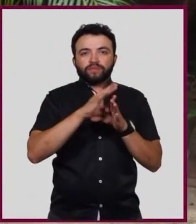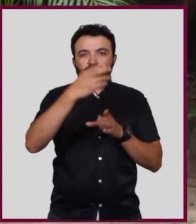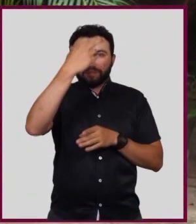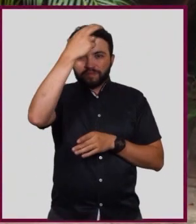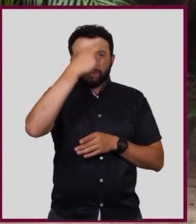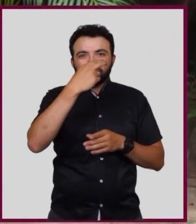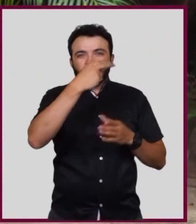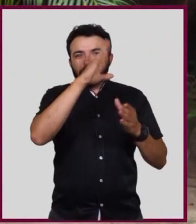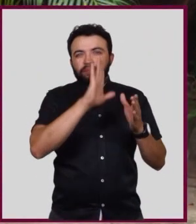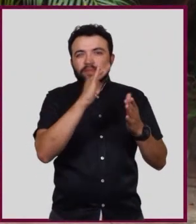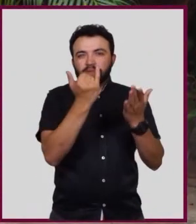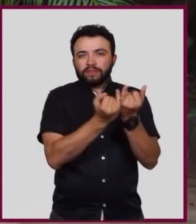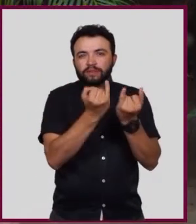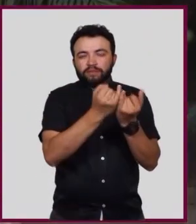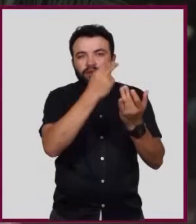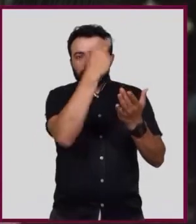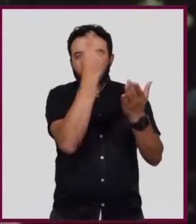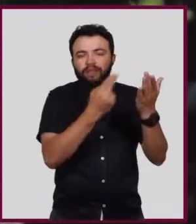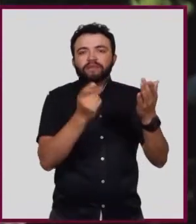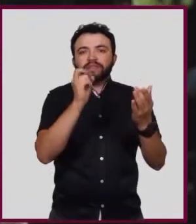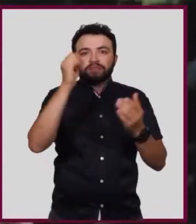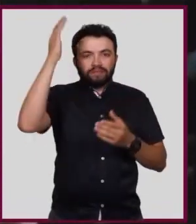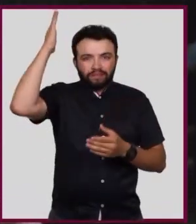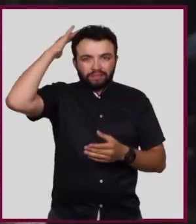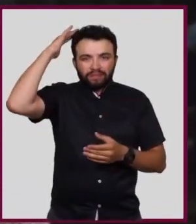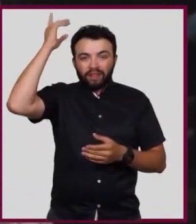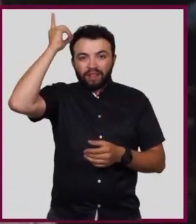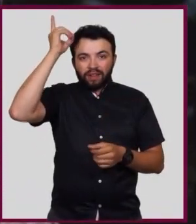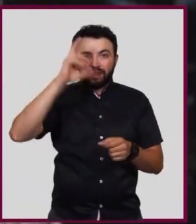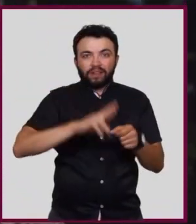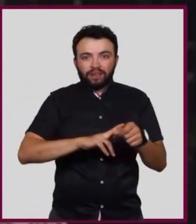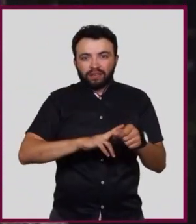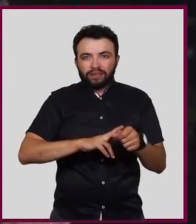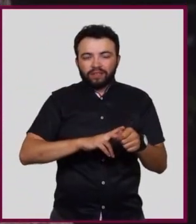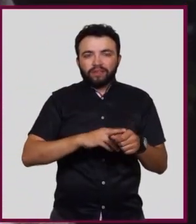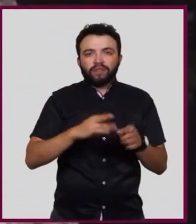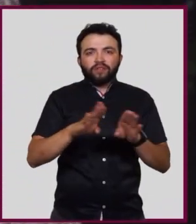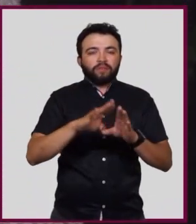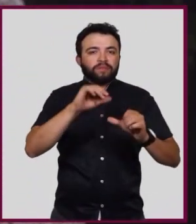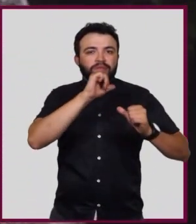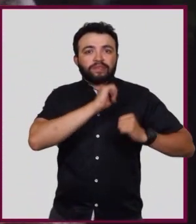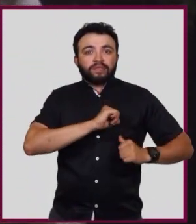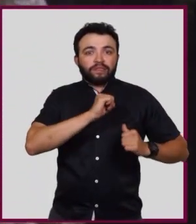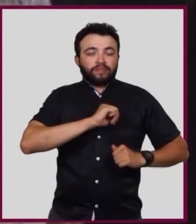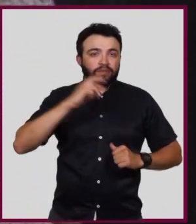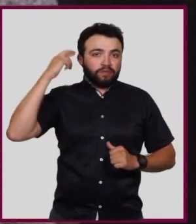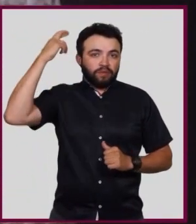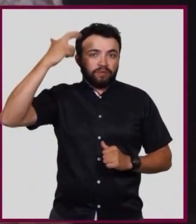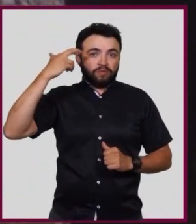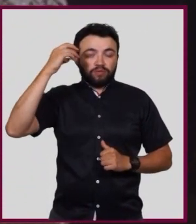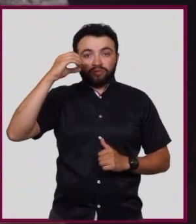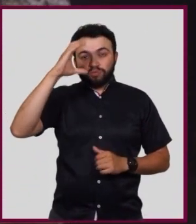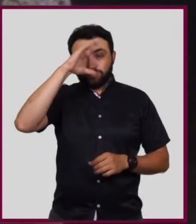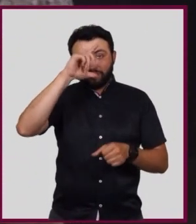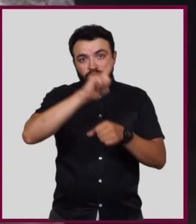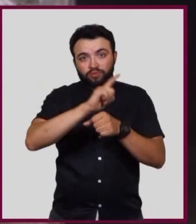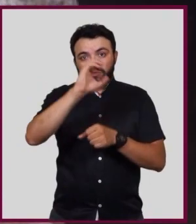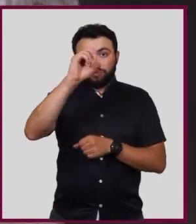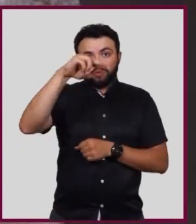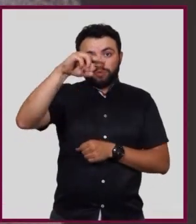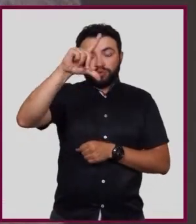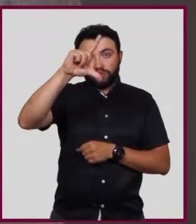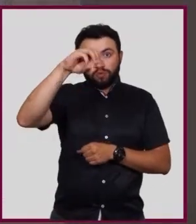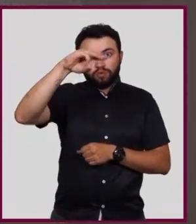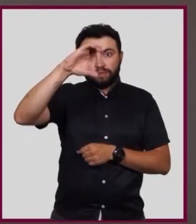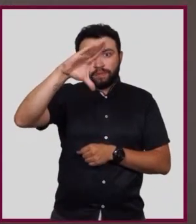de gobernante. Son los rostros de los antiguos reyes de la cultura olmeca. ¿Nos